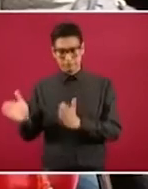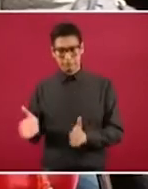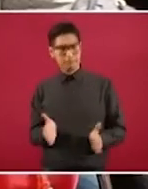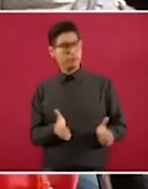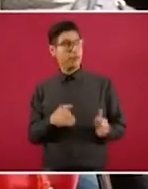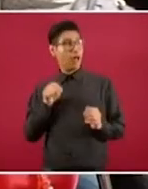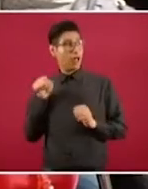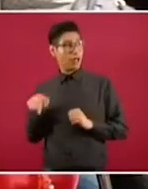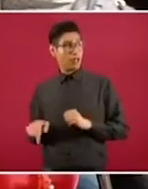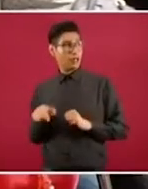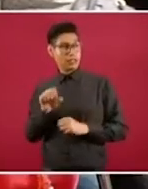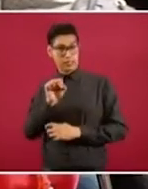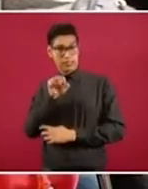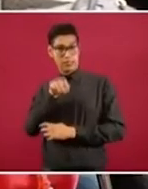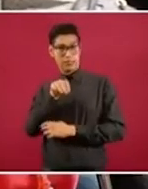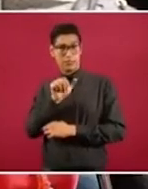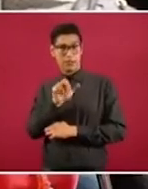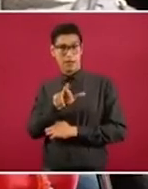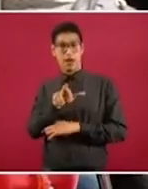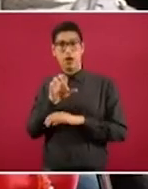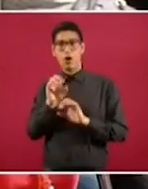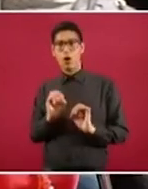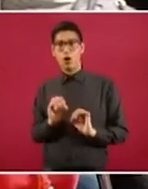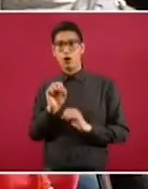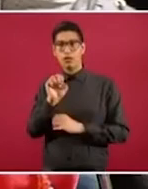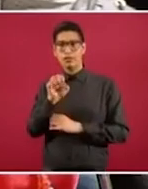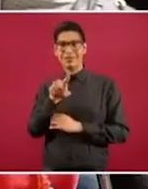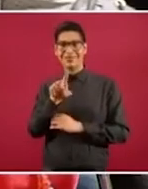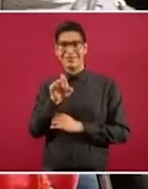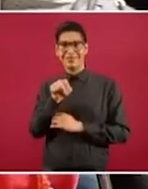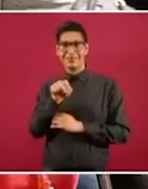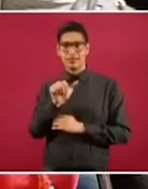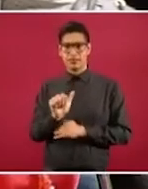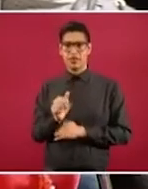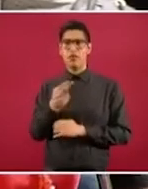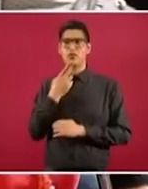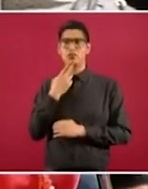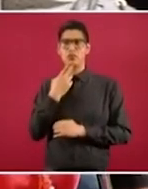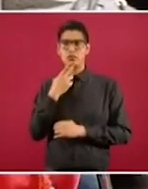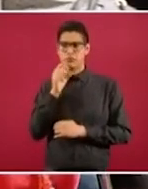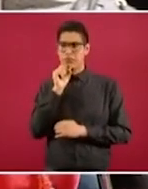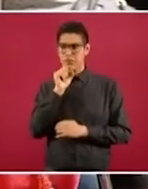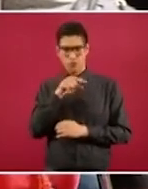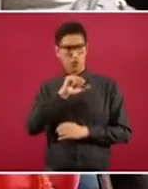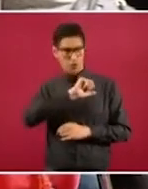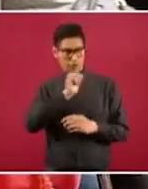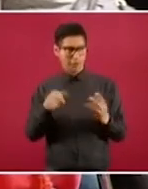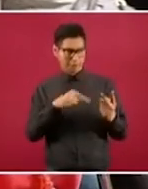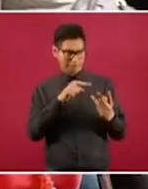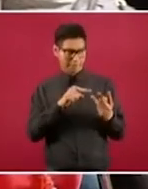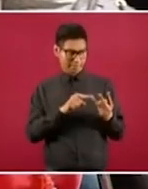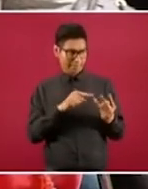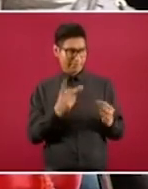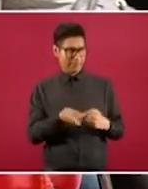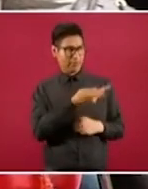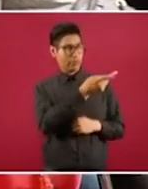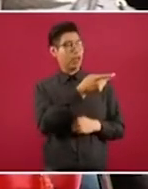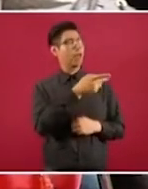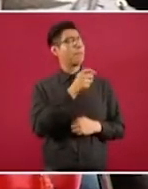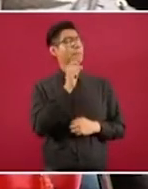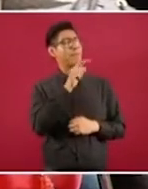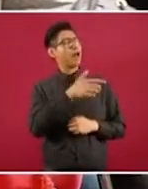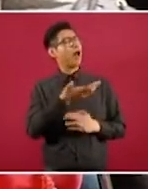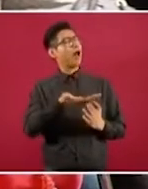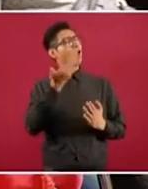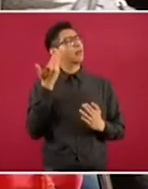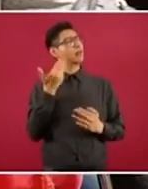por la SEDENA o la SEMAR. Y en una segunda pregunta, el fin de semana pasado el presidente López Obrador habló de 17 hospitales